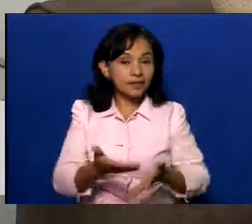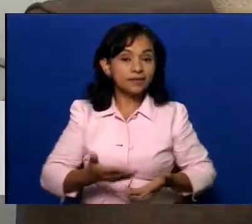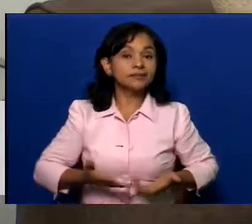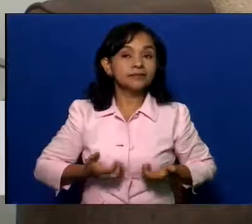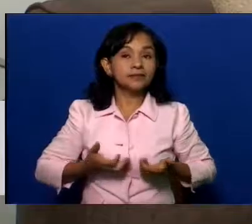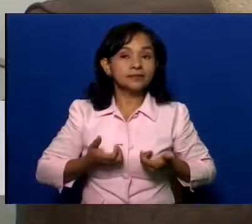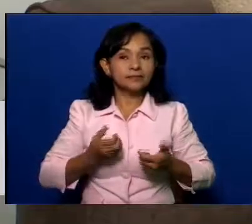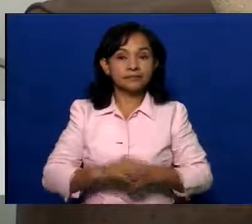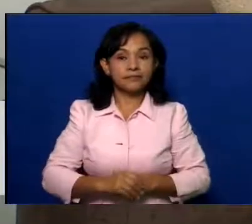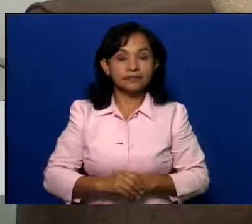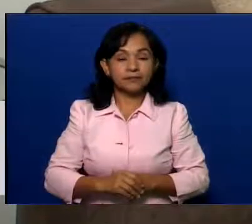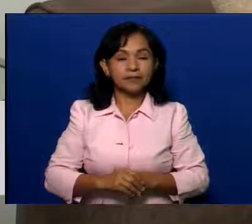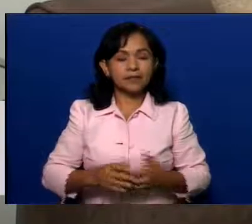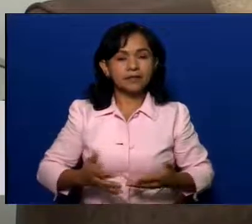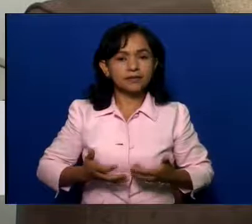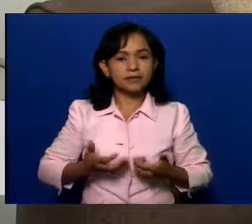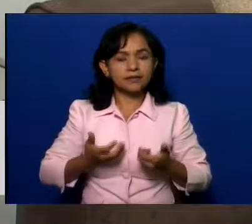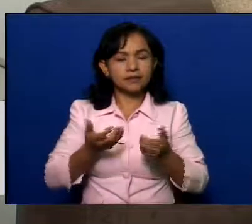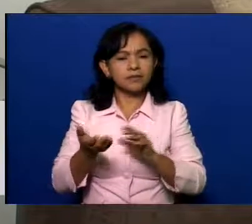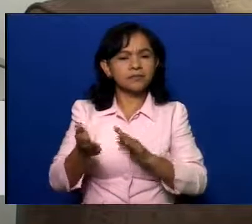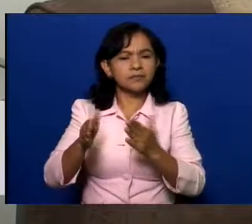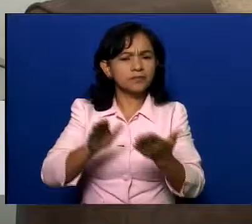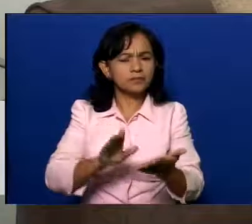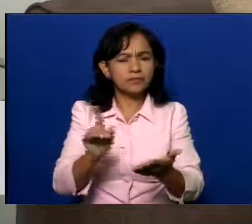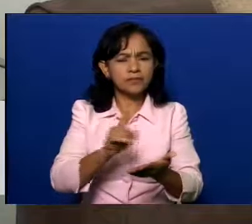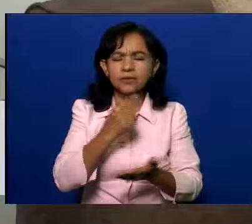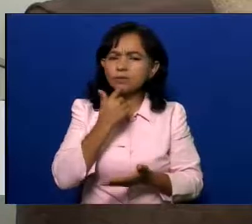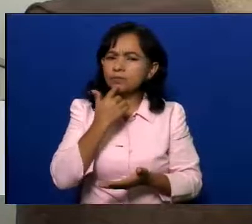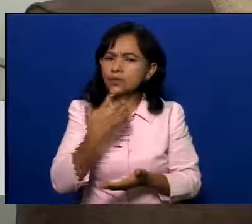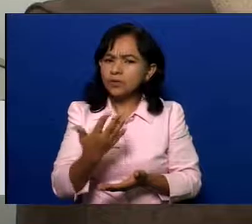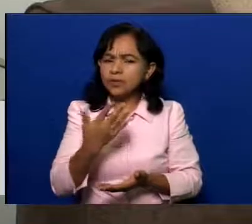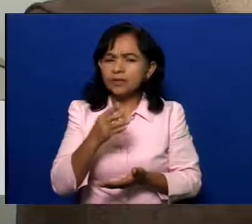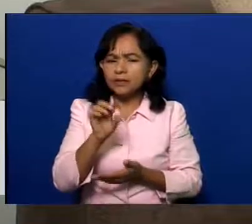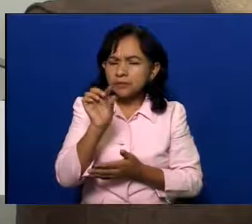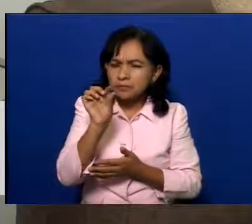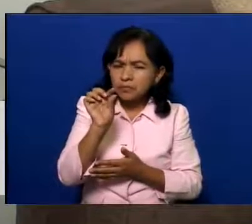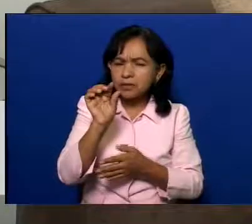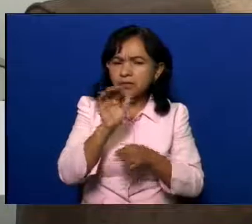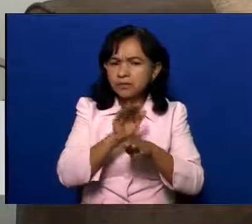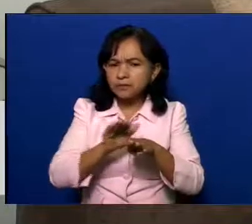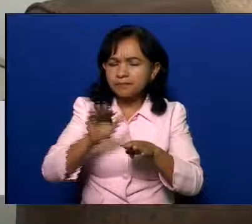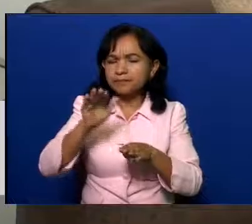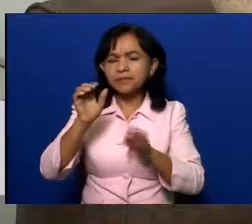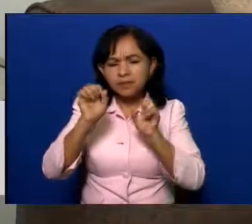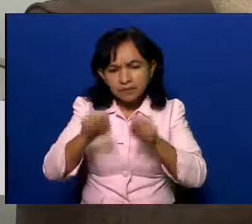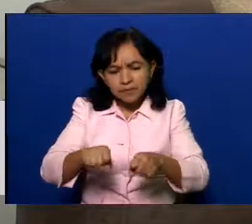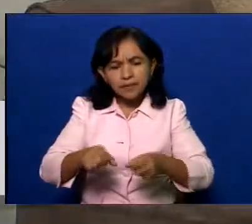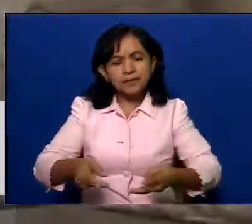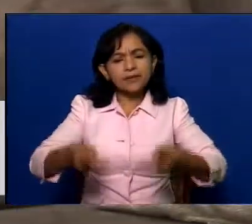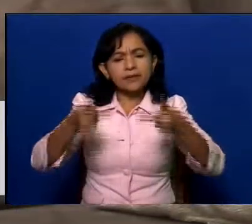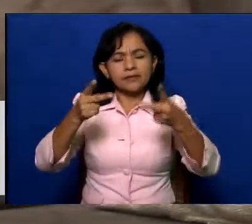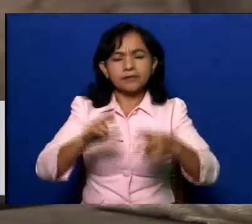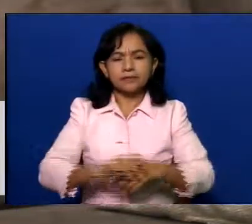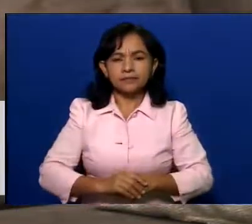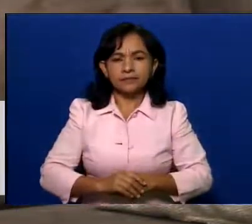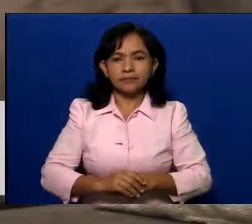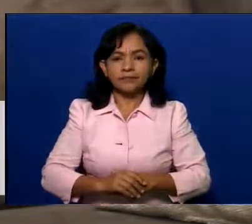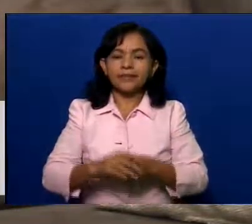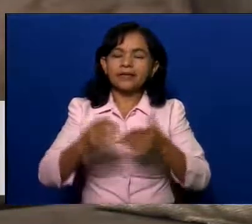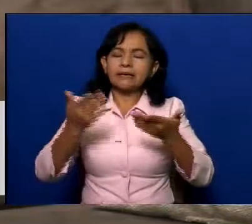es el cáncer que presenta menos indicios de mortalidad y a qué se debe, si se pudiera decir así, pues? Es que la